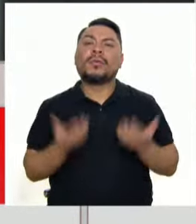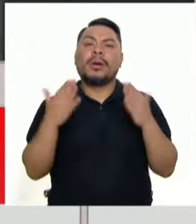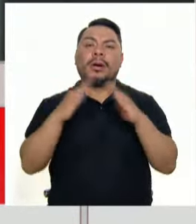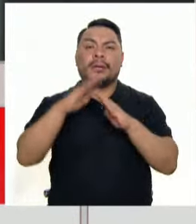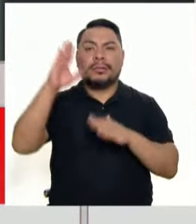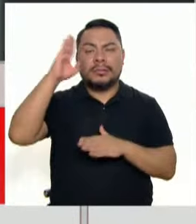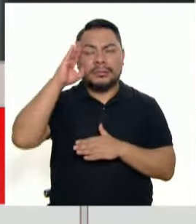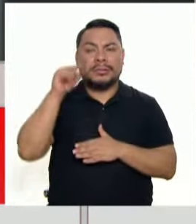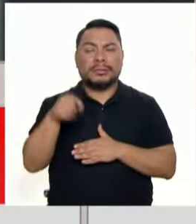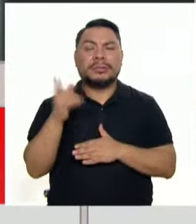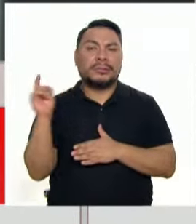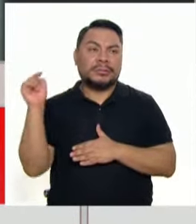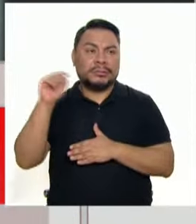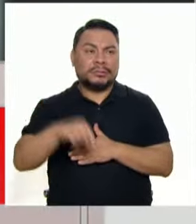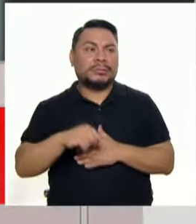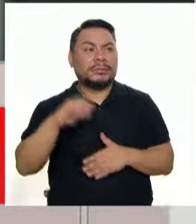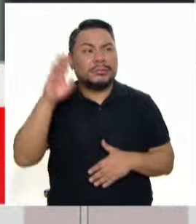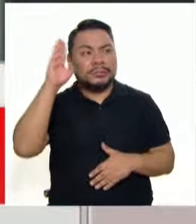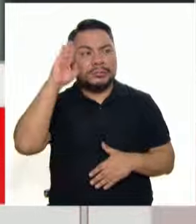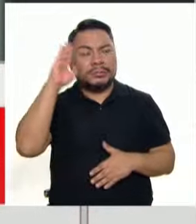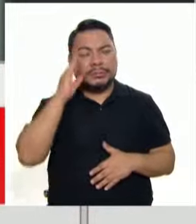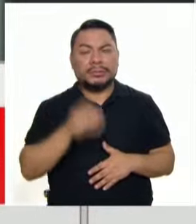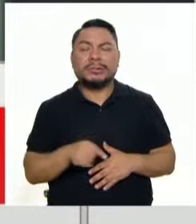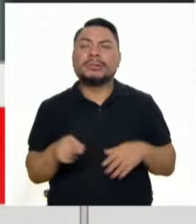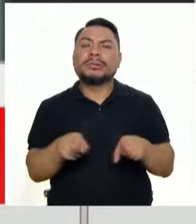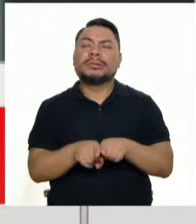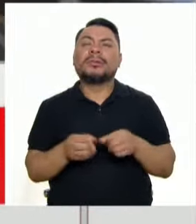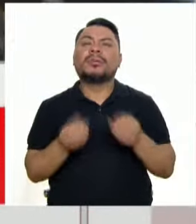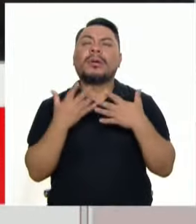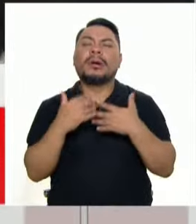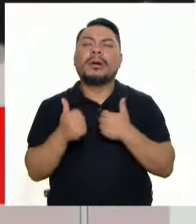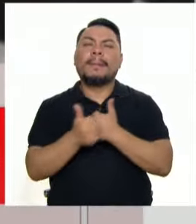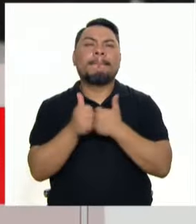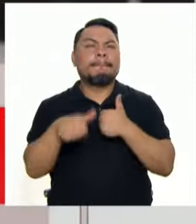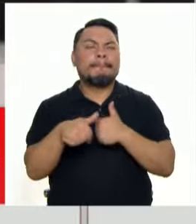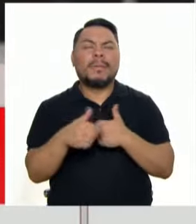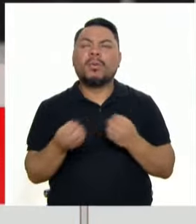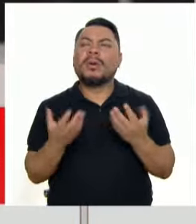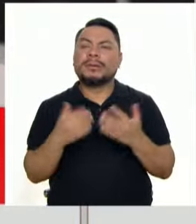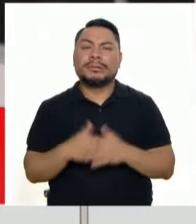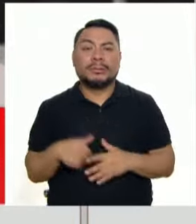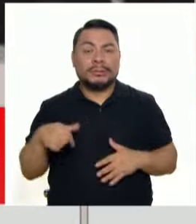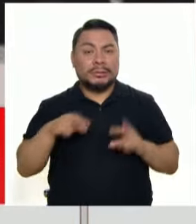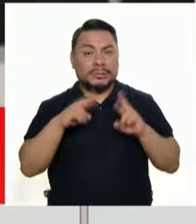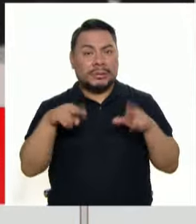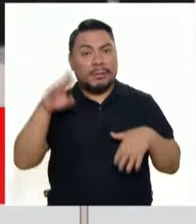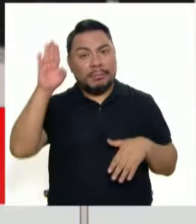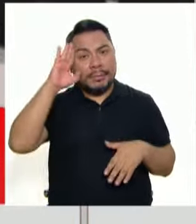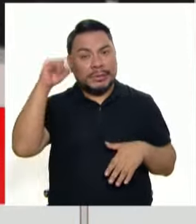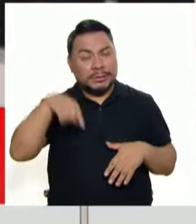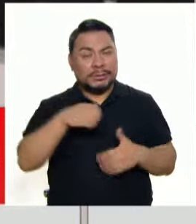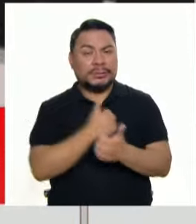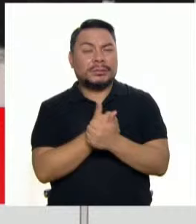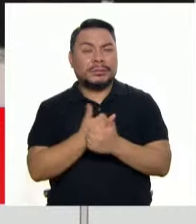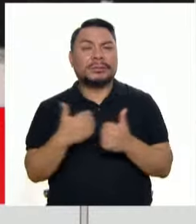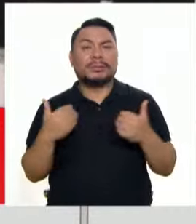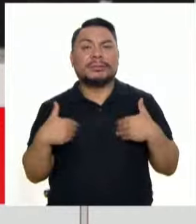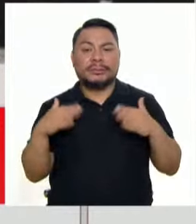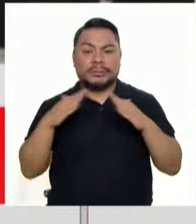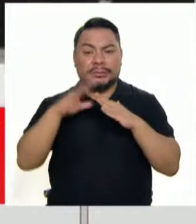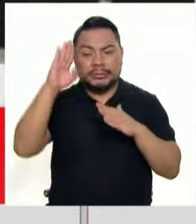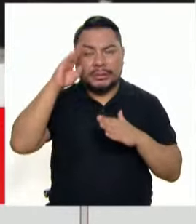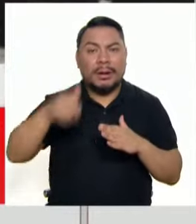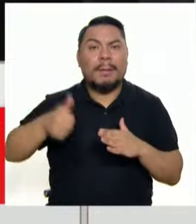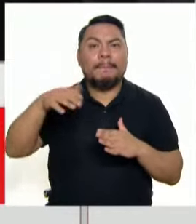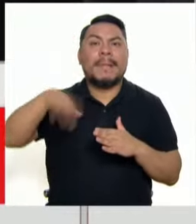¿De cuántas comisarías estamos hablando? La presencia de los efectivos policiales y el índice de criminalidad aquí en Ayacucho. Acá en la región policial Ayacucho tenemos una comisaría